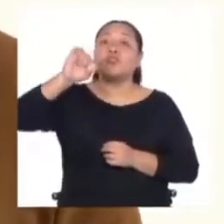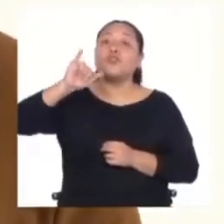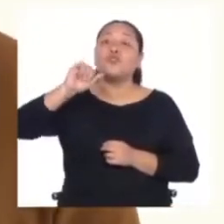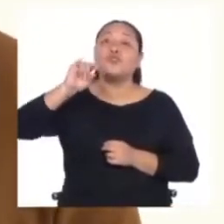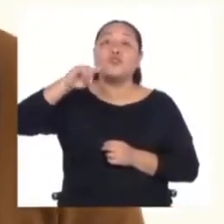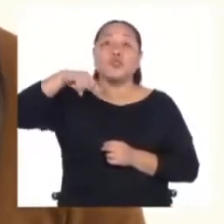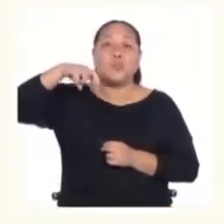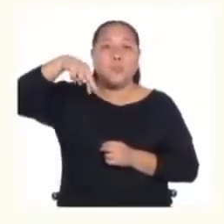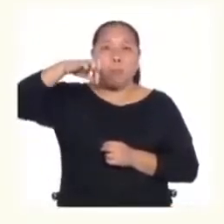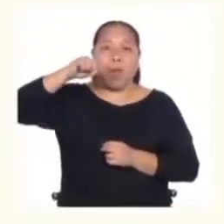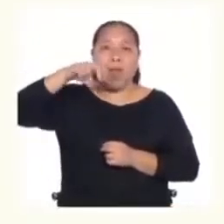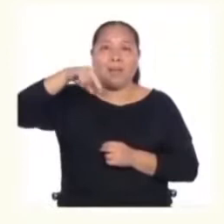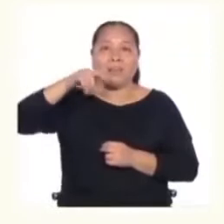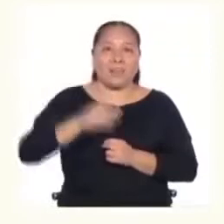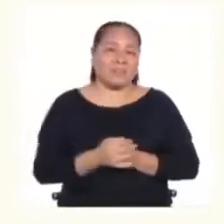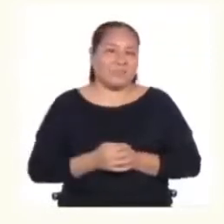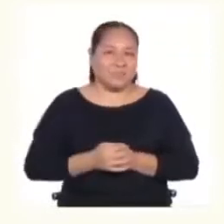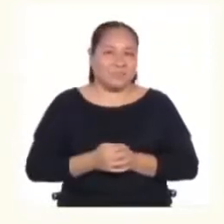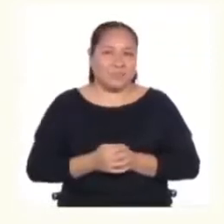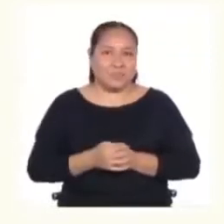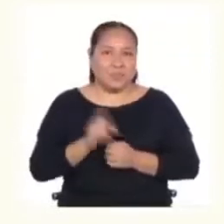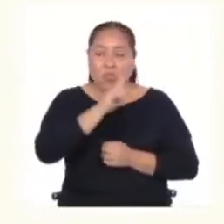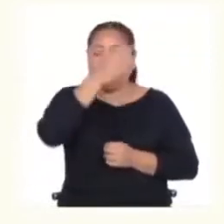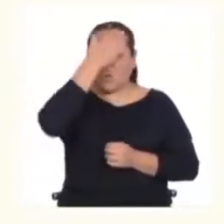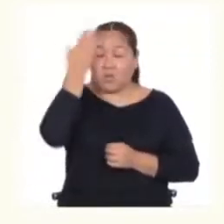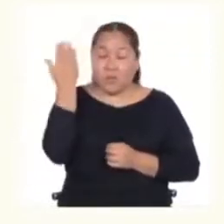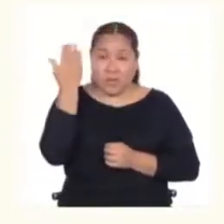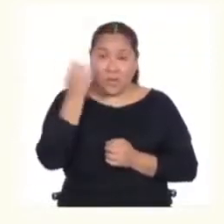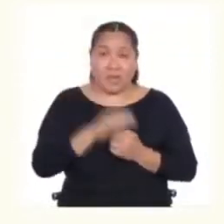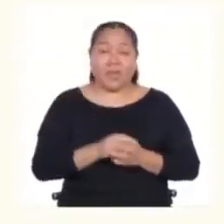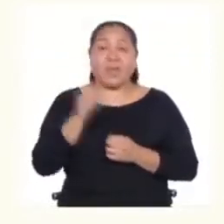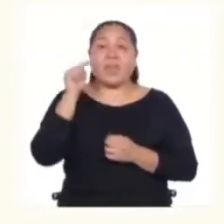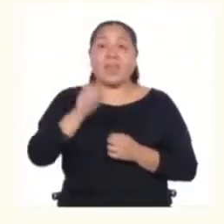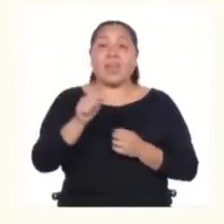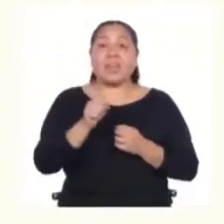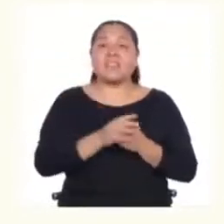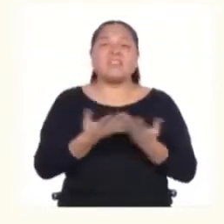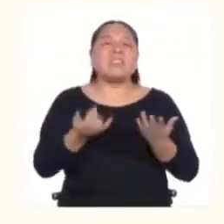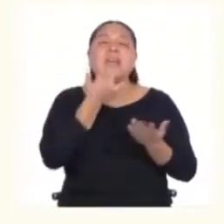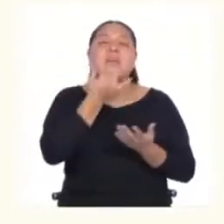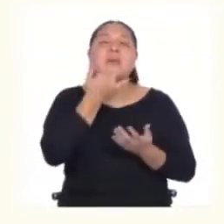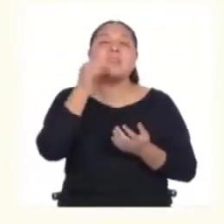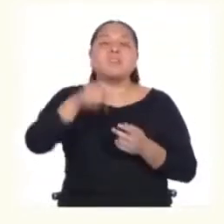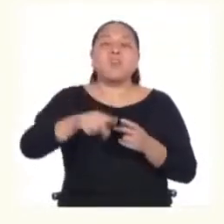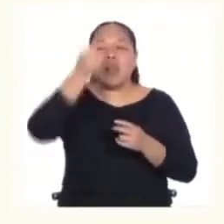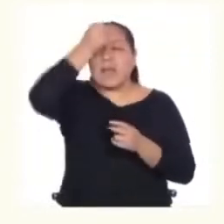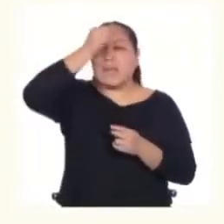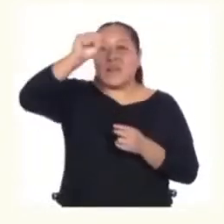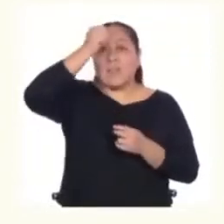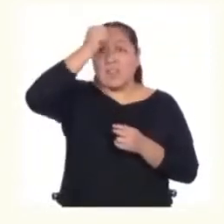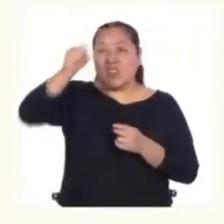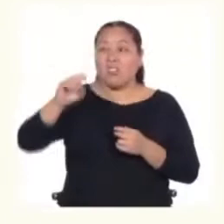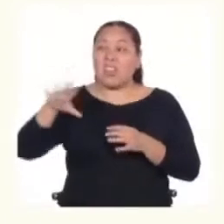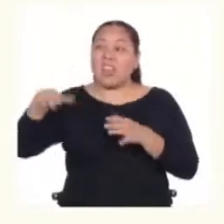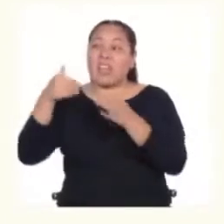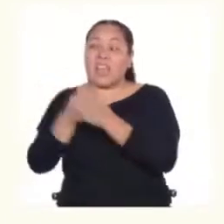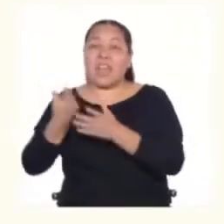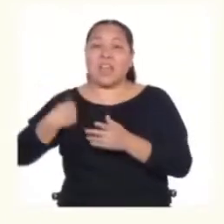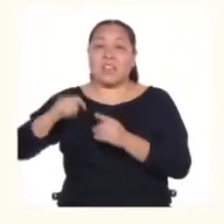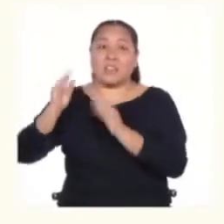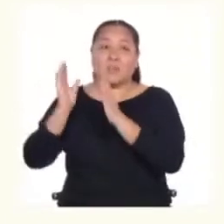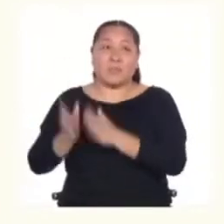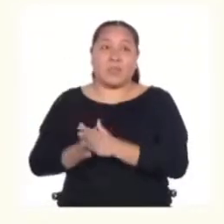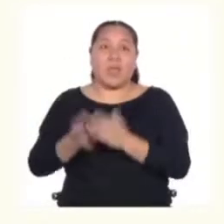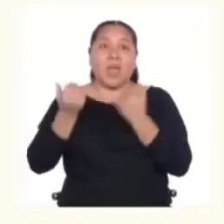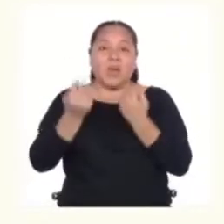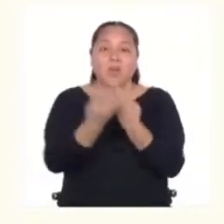jaque a los españoles. Pero no olvidemos lo más importante, las causas que dieron origen a esta rebelión. Hoy retomaremos con el